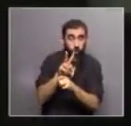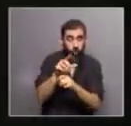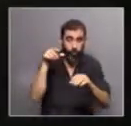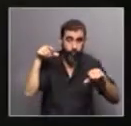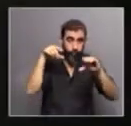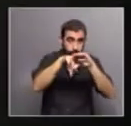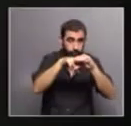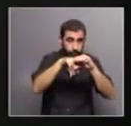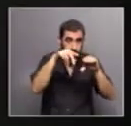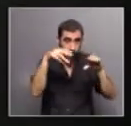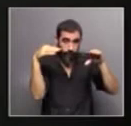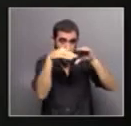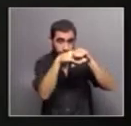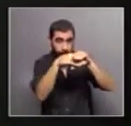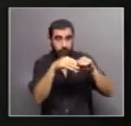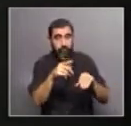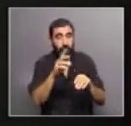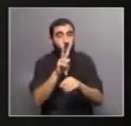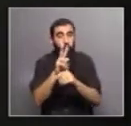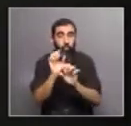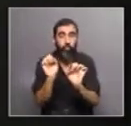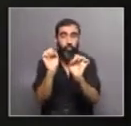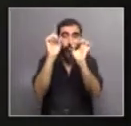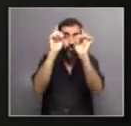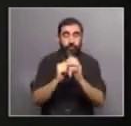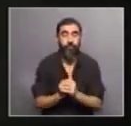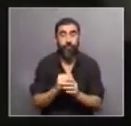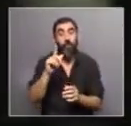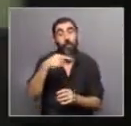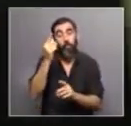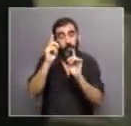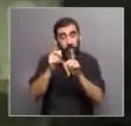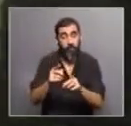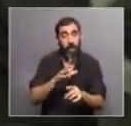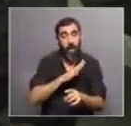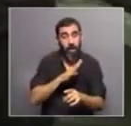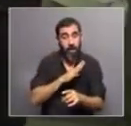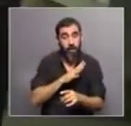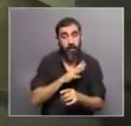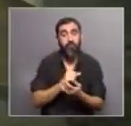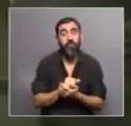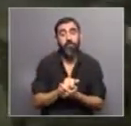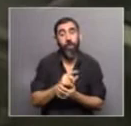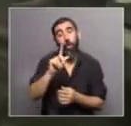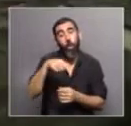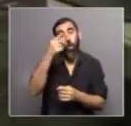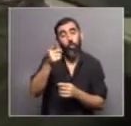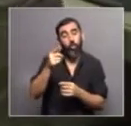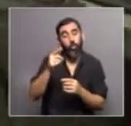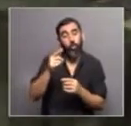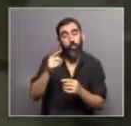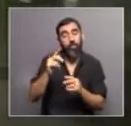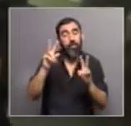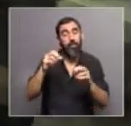introducir para medir las partículas. Seguidamente tiene la sonda del sensor